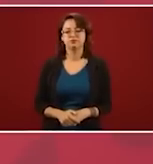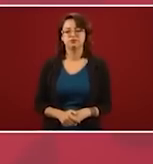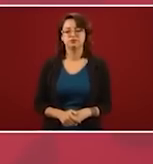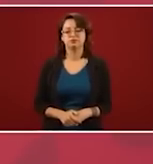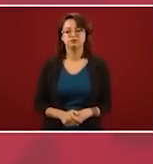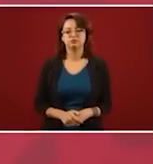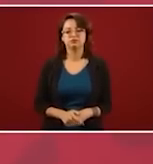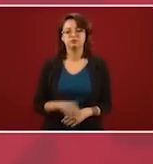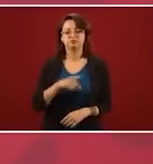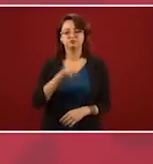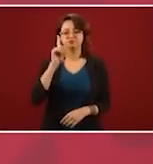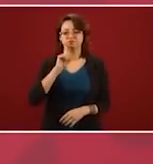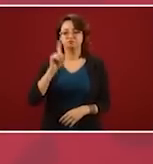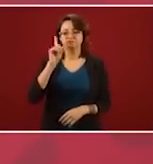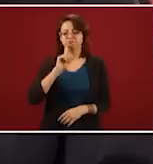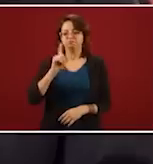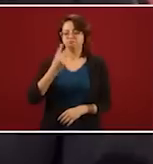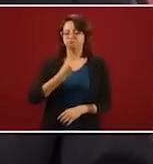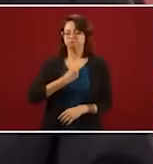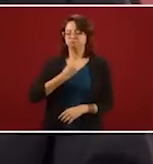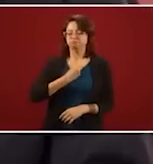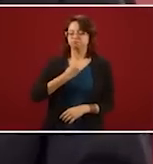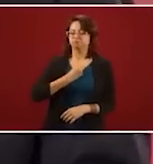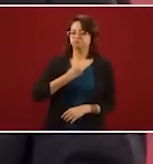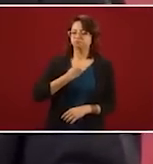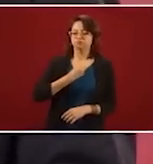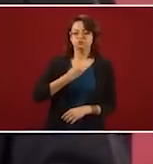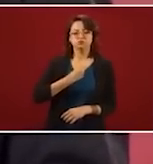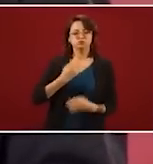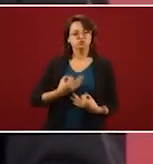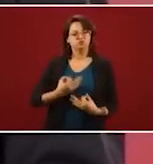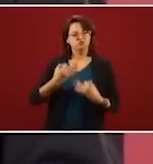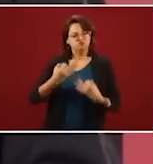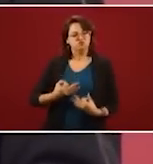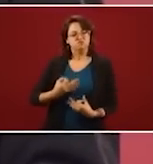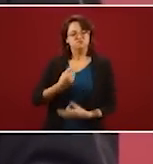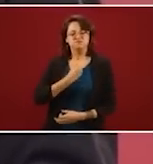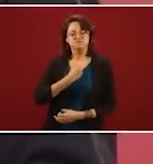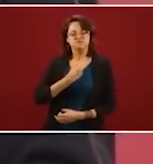y resistió estoicamente la agresión.